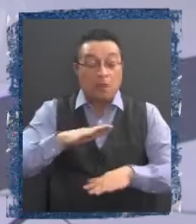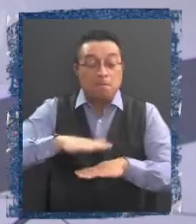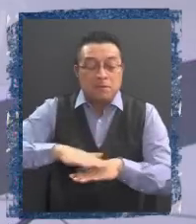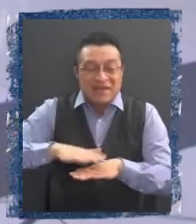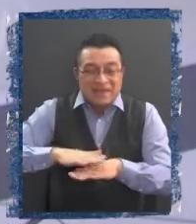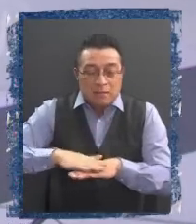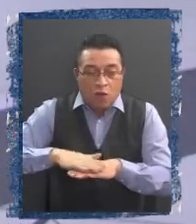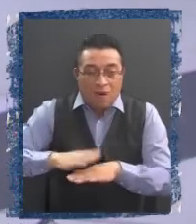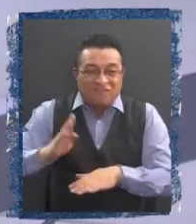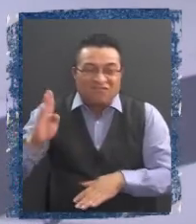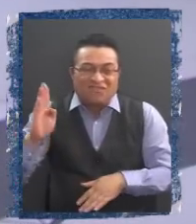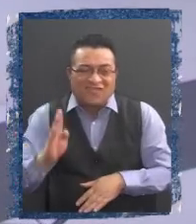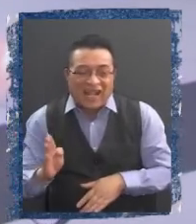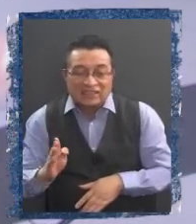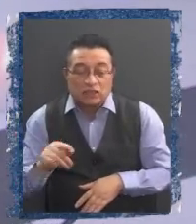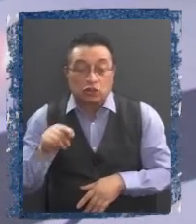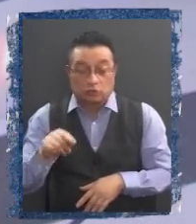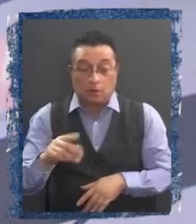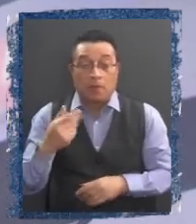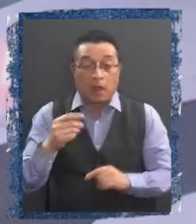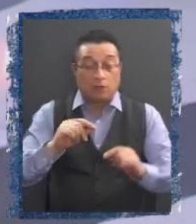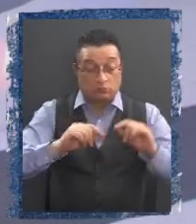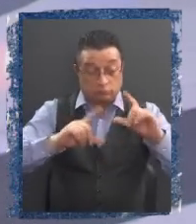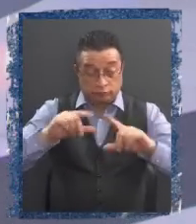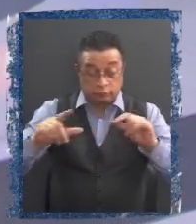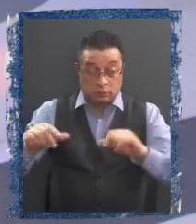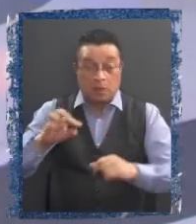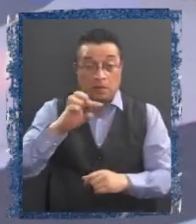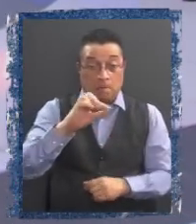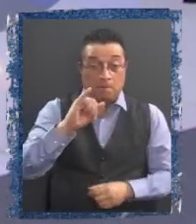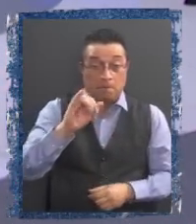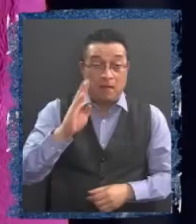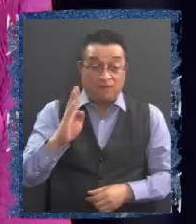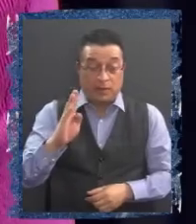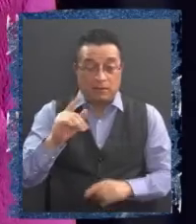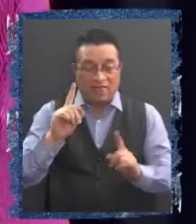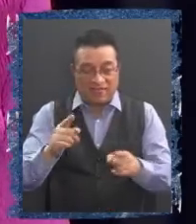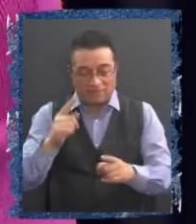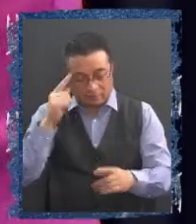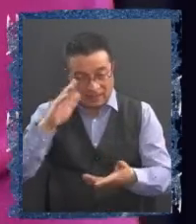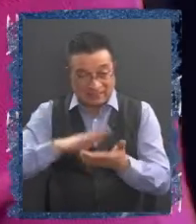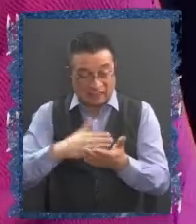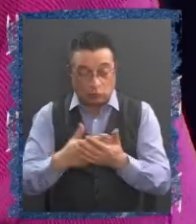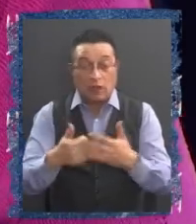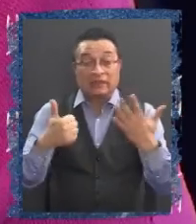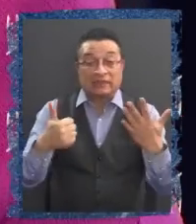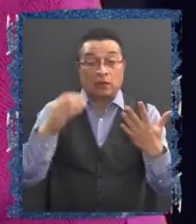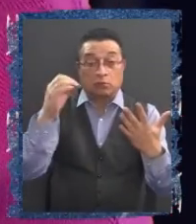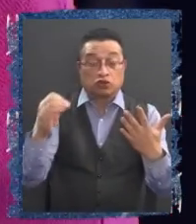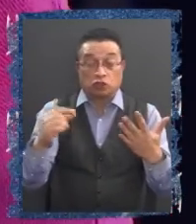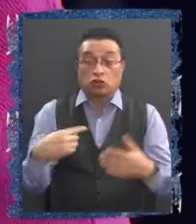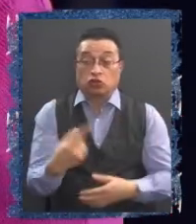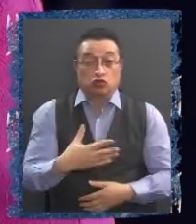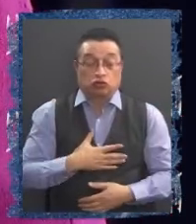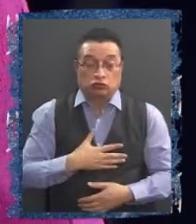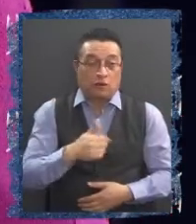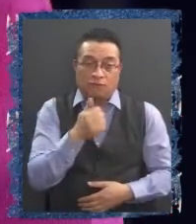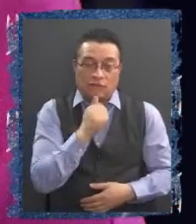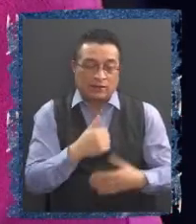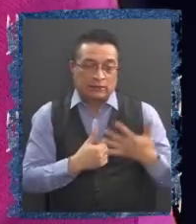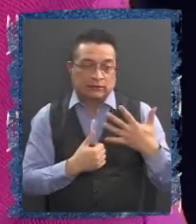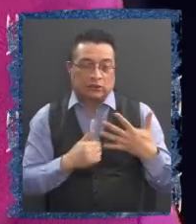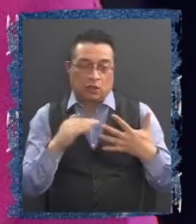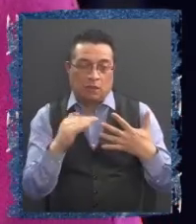piso de porcentaje del Producto Interno Bruto que debe ir a salud es un 6%, nosotros no llegamos ni al 5%,